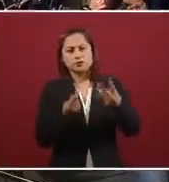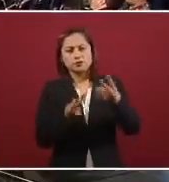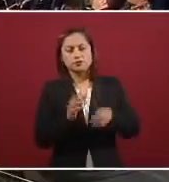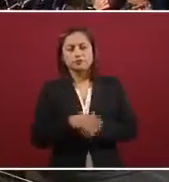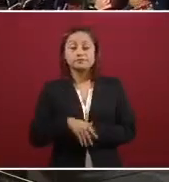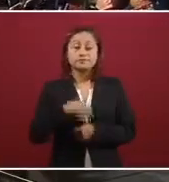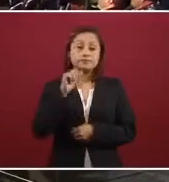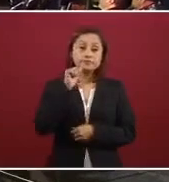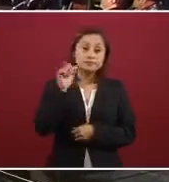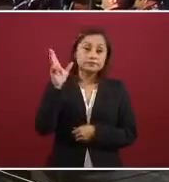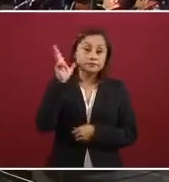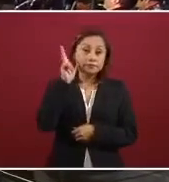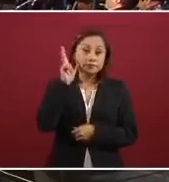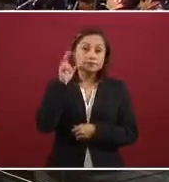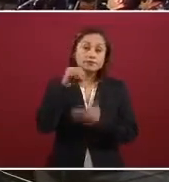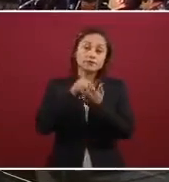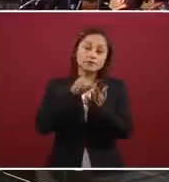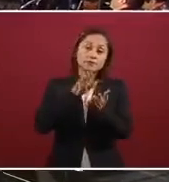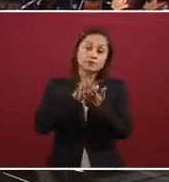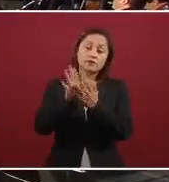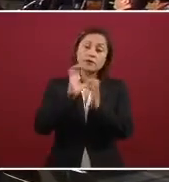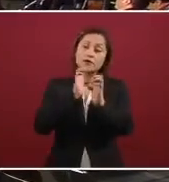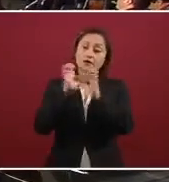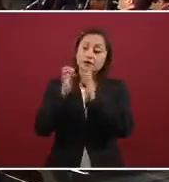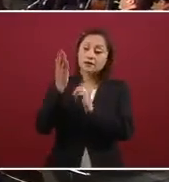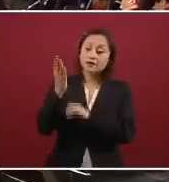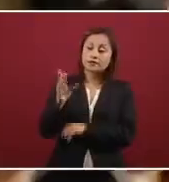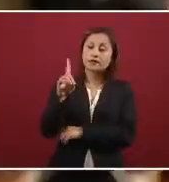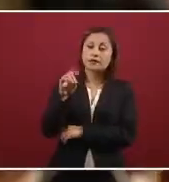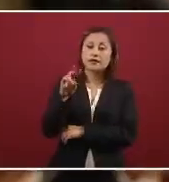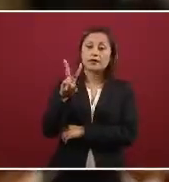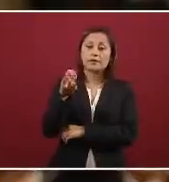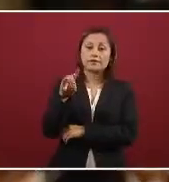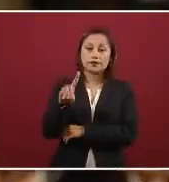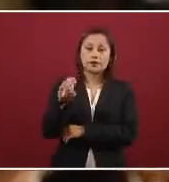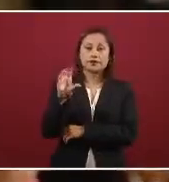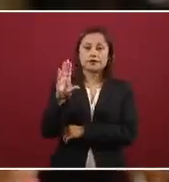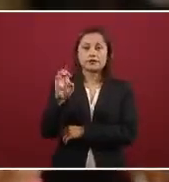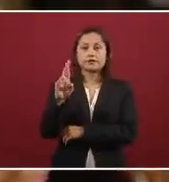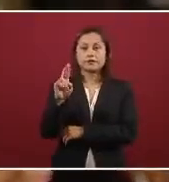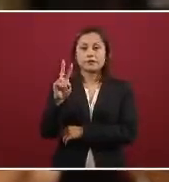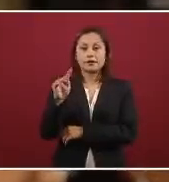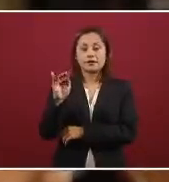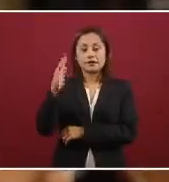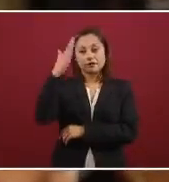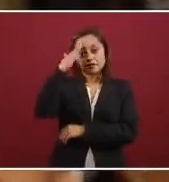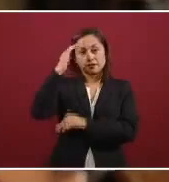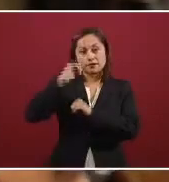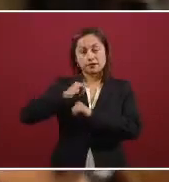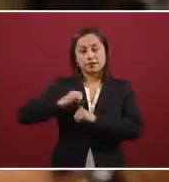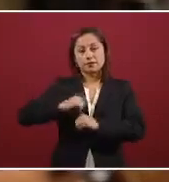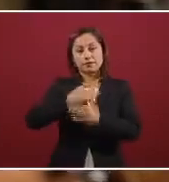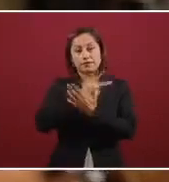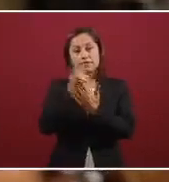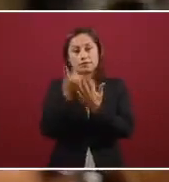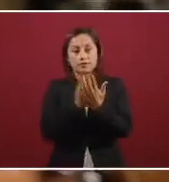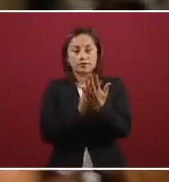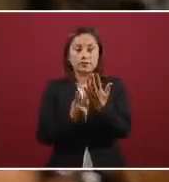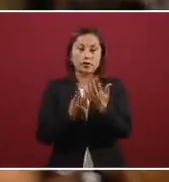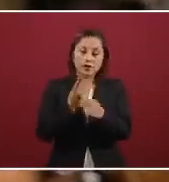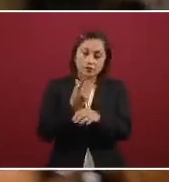publicamos una entrevista con David Cervantes. Él es titular del Programa Nacional de Reconstrucción. Lo